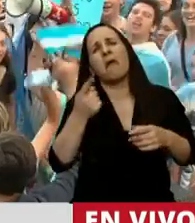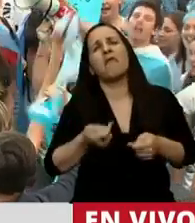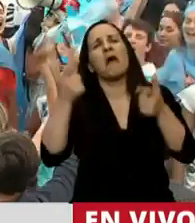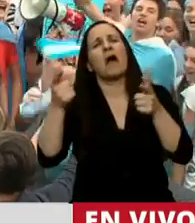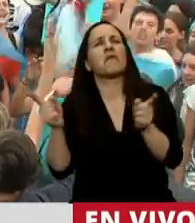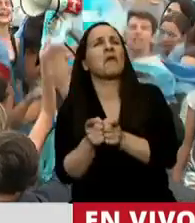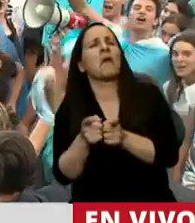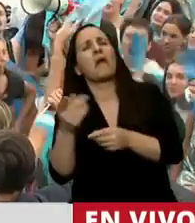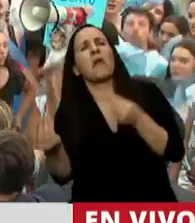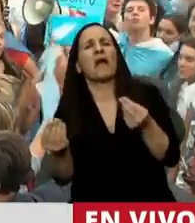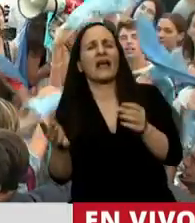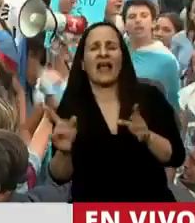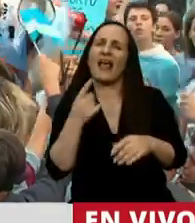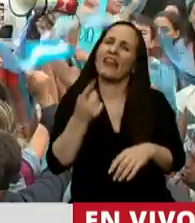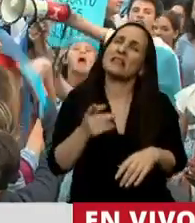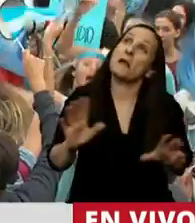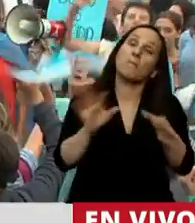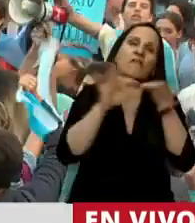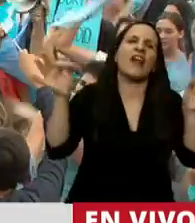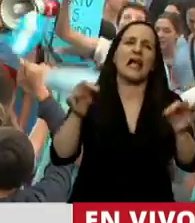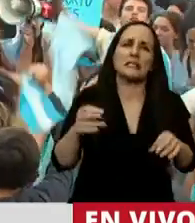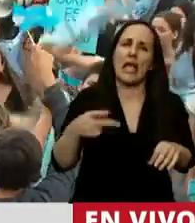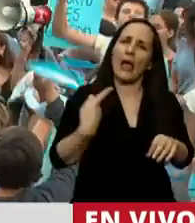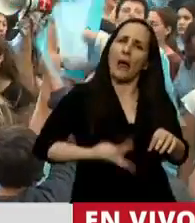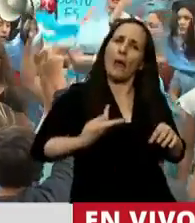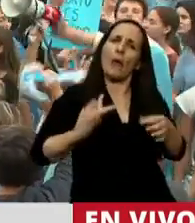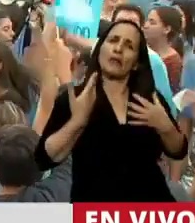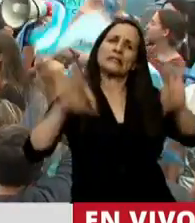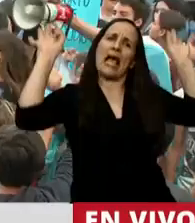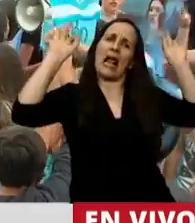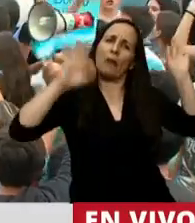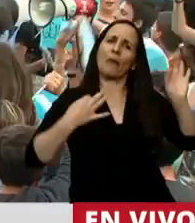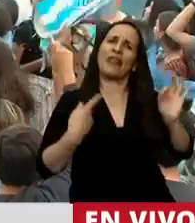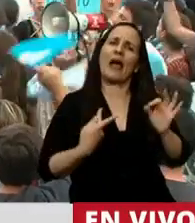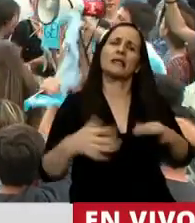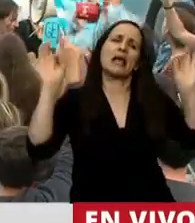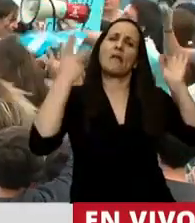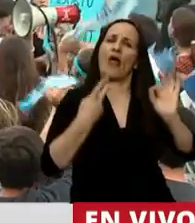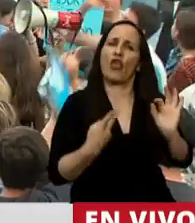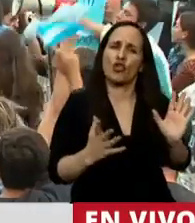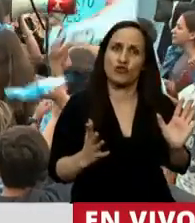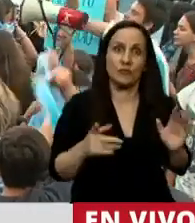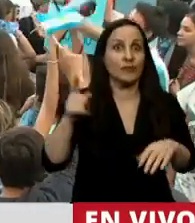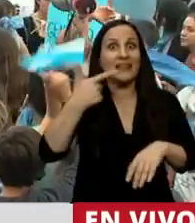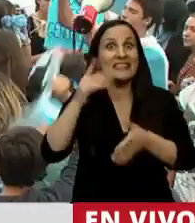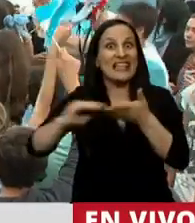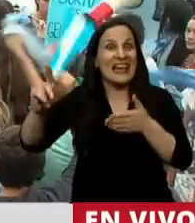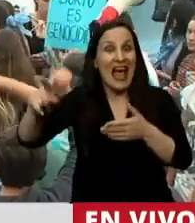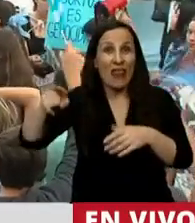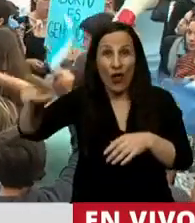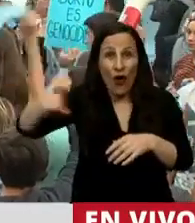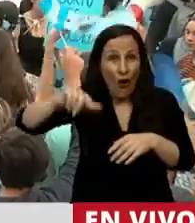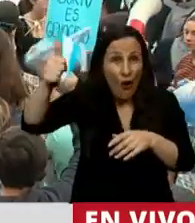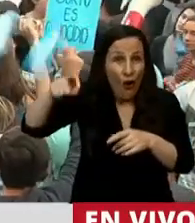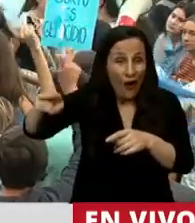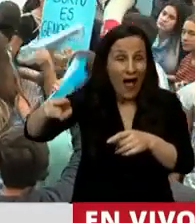acá, salvemos las dos vidas. Cuando ganaron la votación en el Senado, empapelaron el país